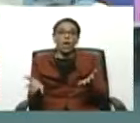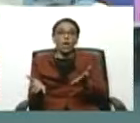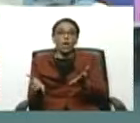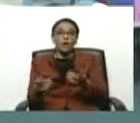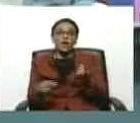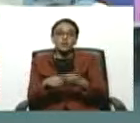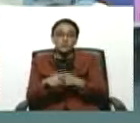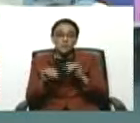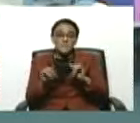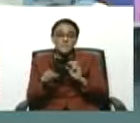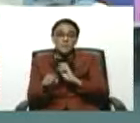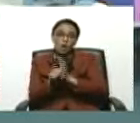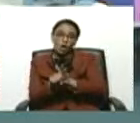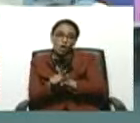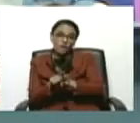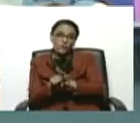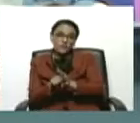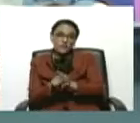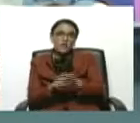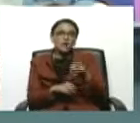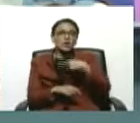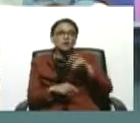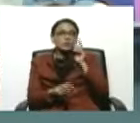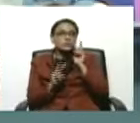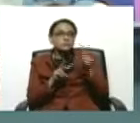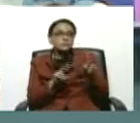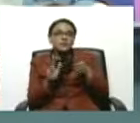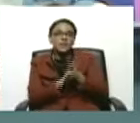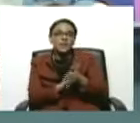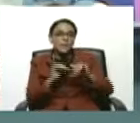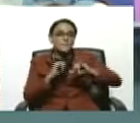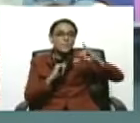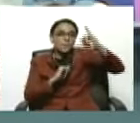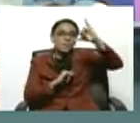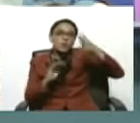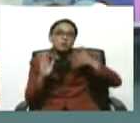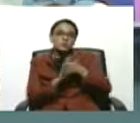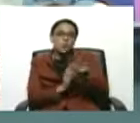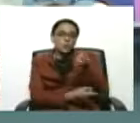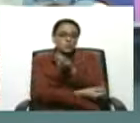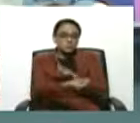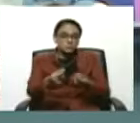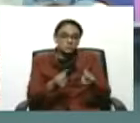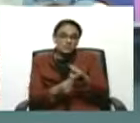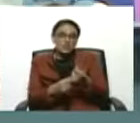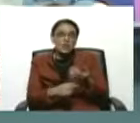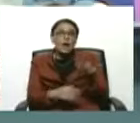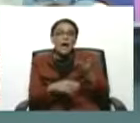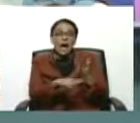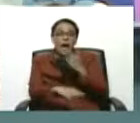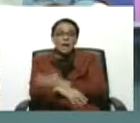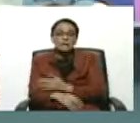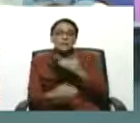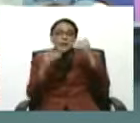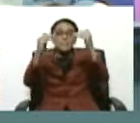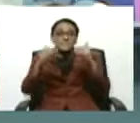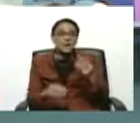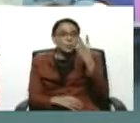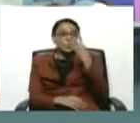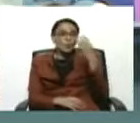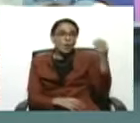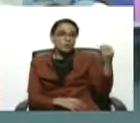el ingreso por per cápita aumentó de menos de 400 38